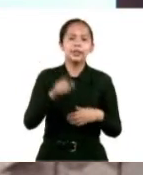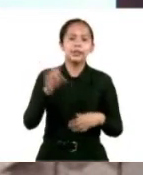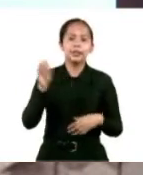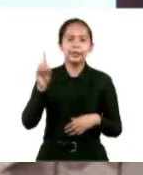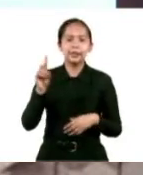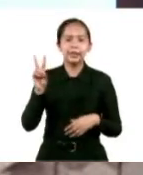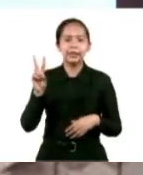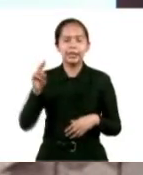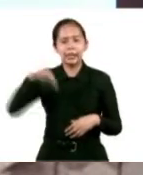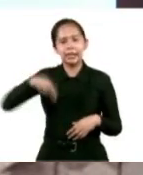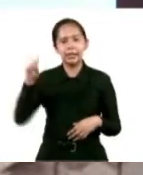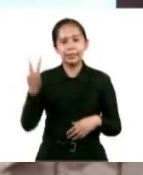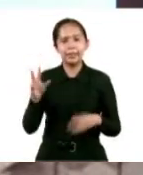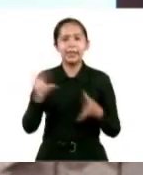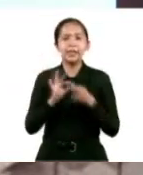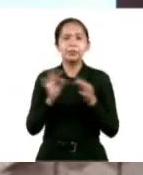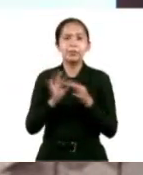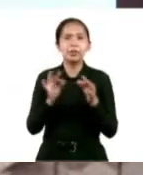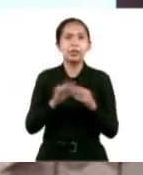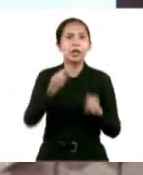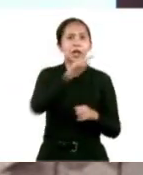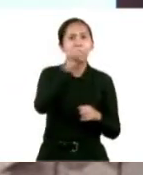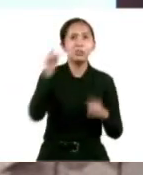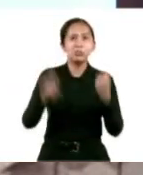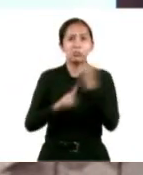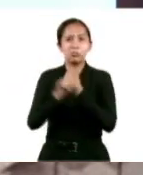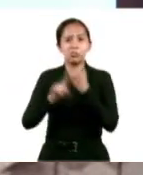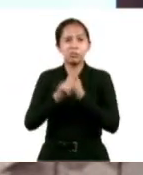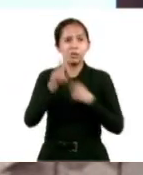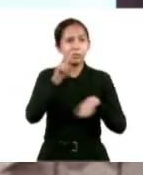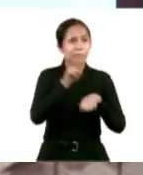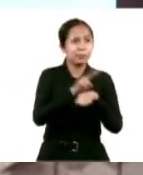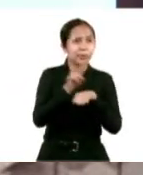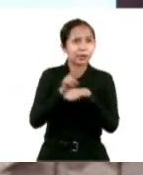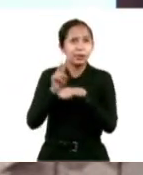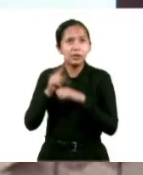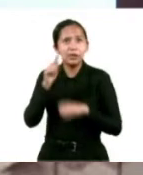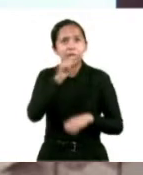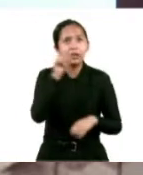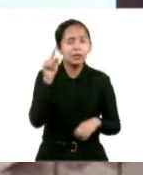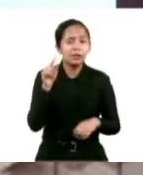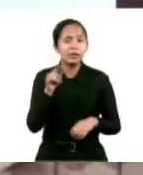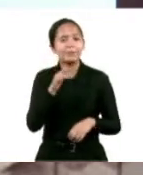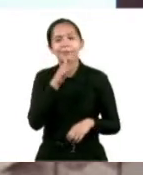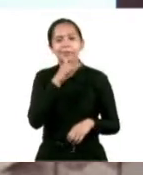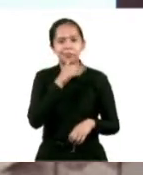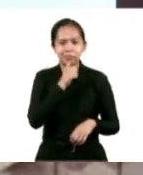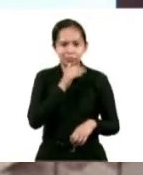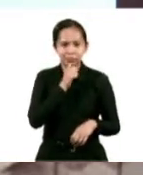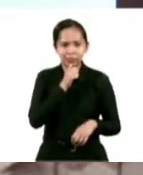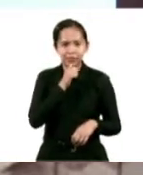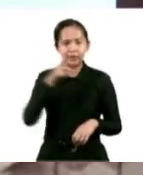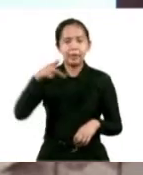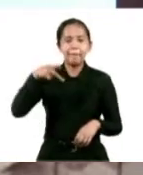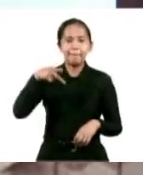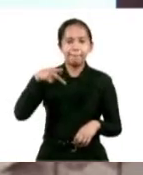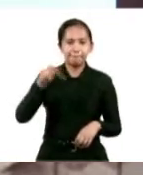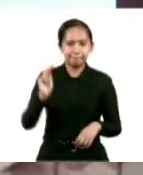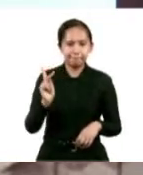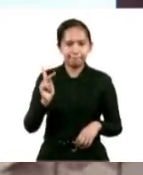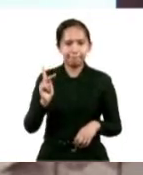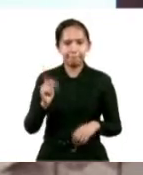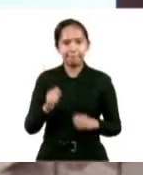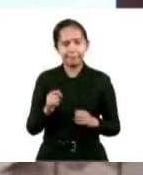menciona que dichas deformaciones no eran detectables en una inspección visual simple. Y